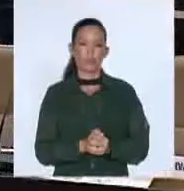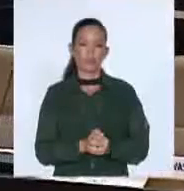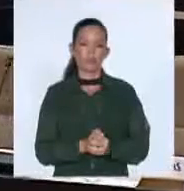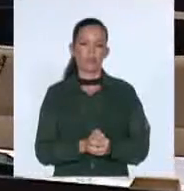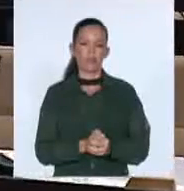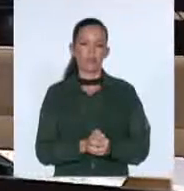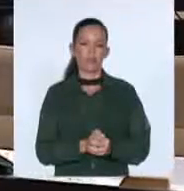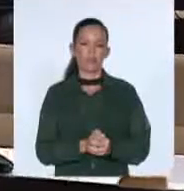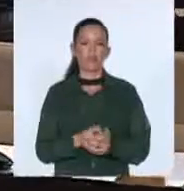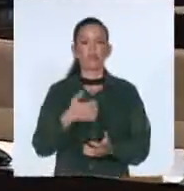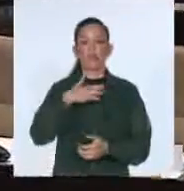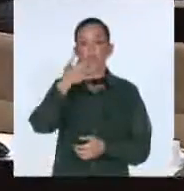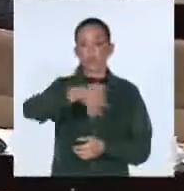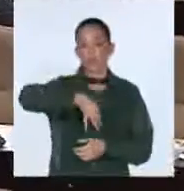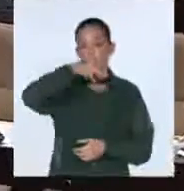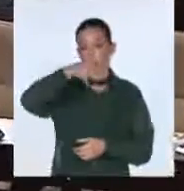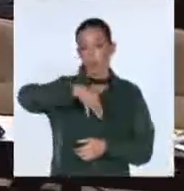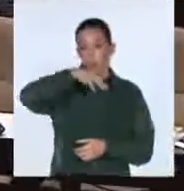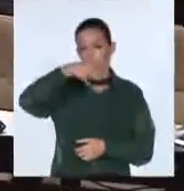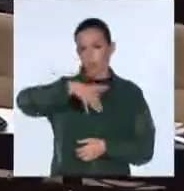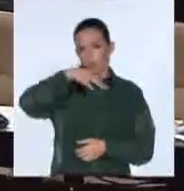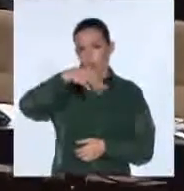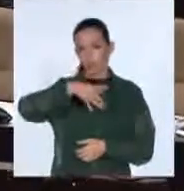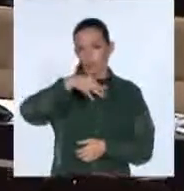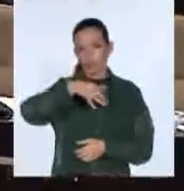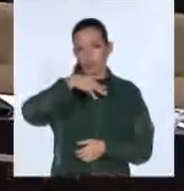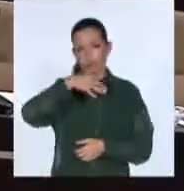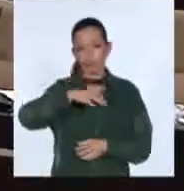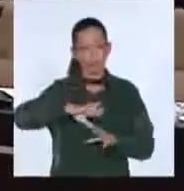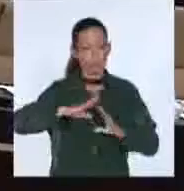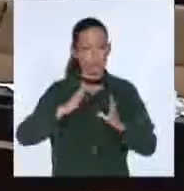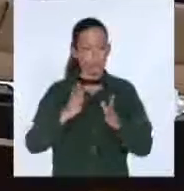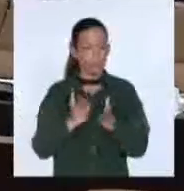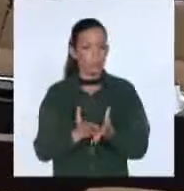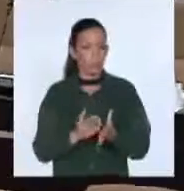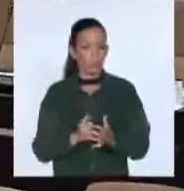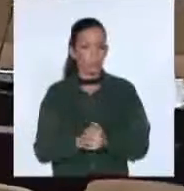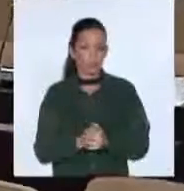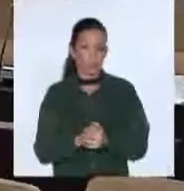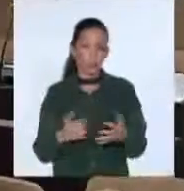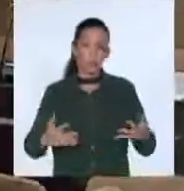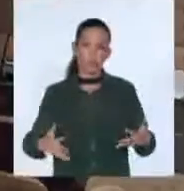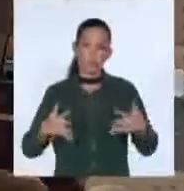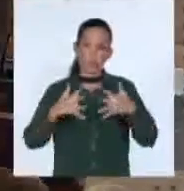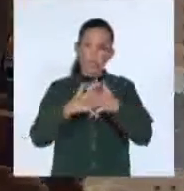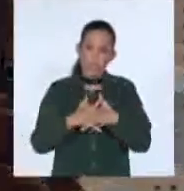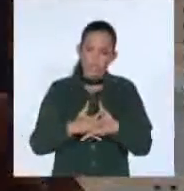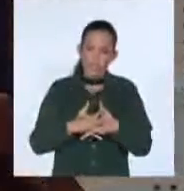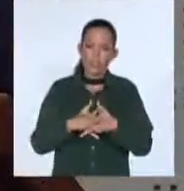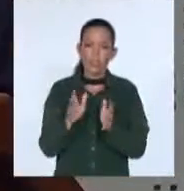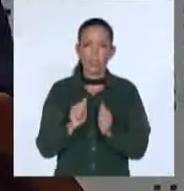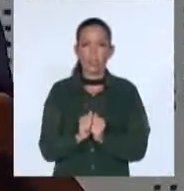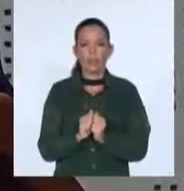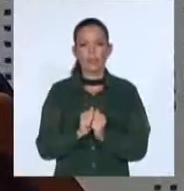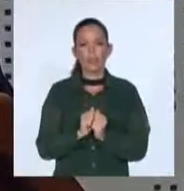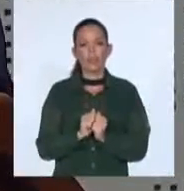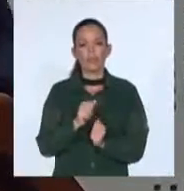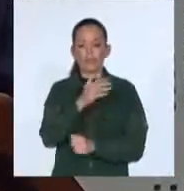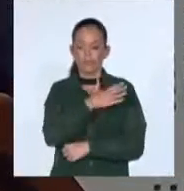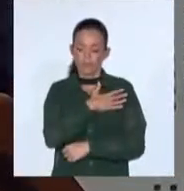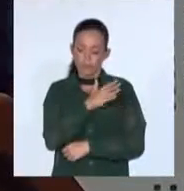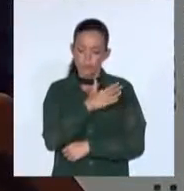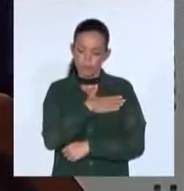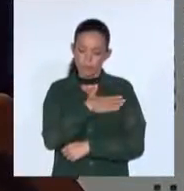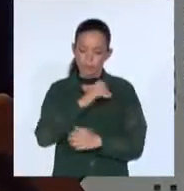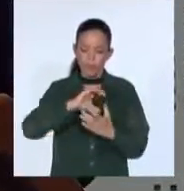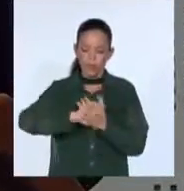Cuando hablo de todo esto y hablo de tanto malestar, mi solidaridad con el pueblo de Marruecos, mi solidaridad con el pueblo de Libia que